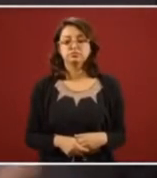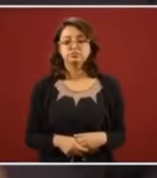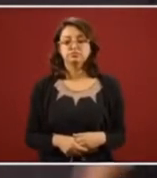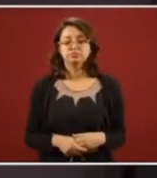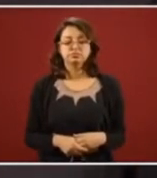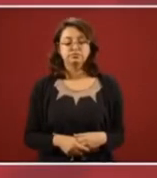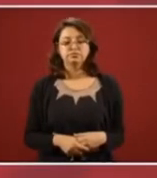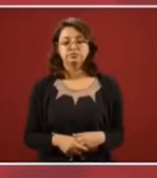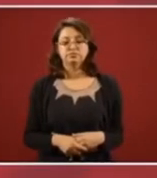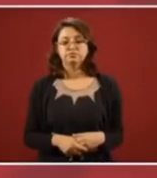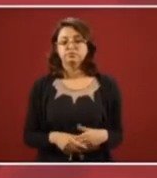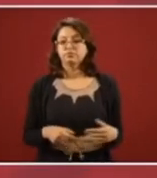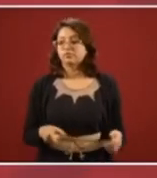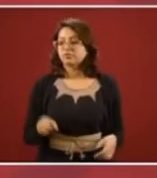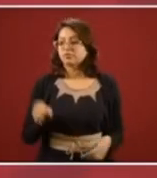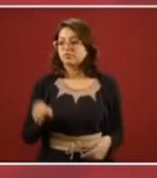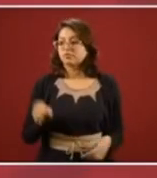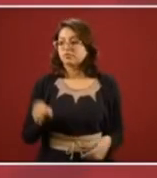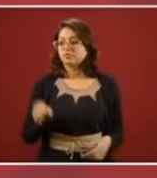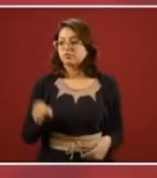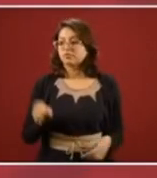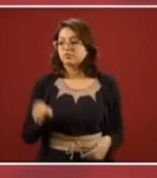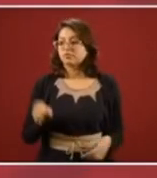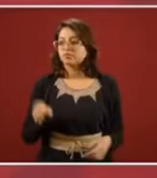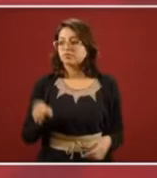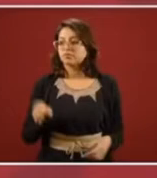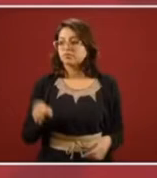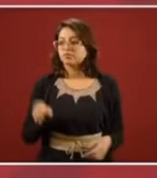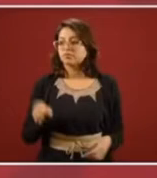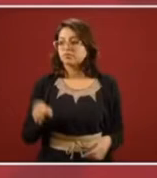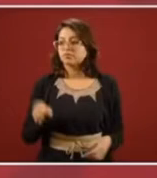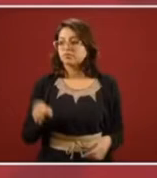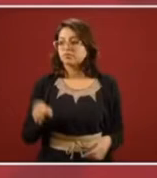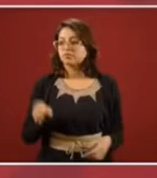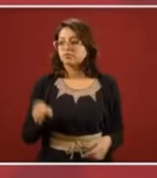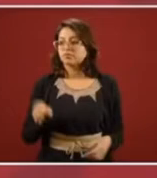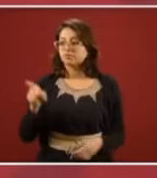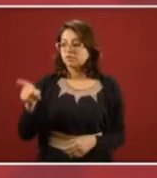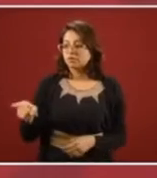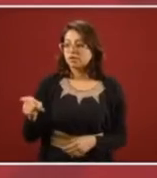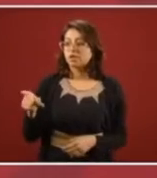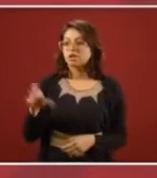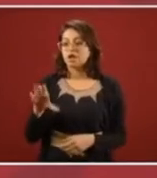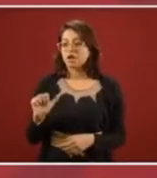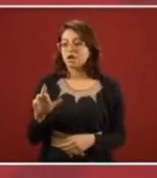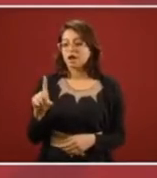de final cárdenas de war against chango cárdenas